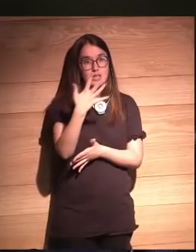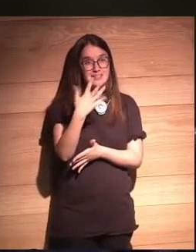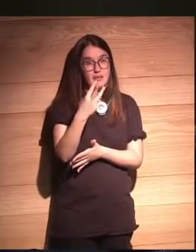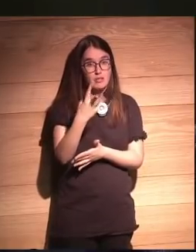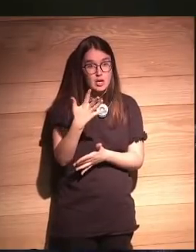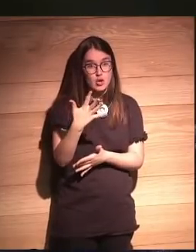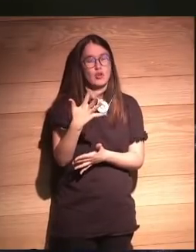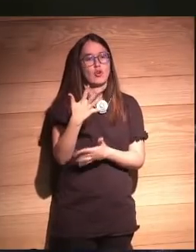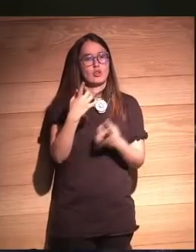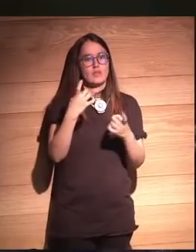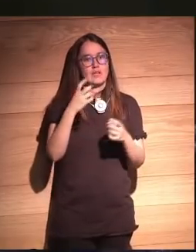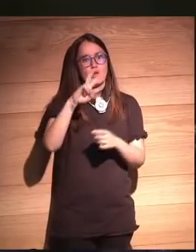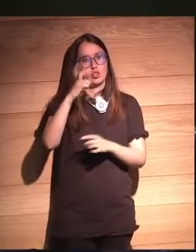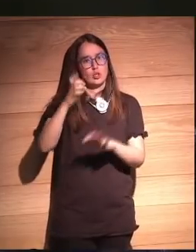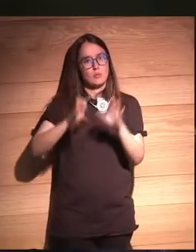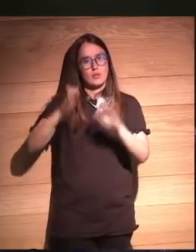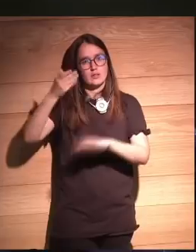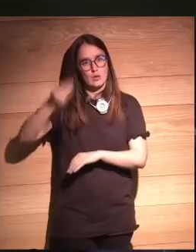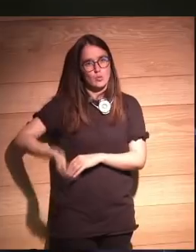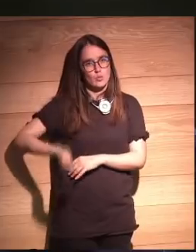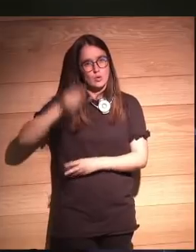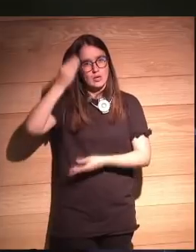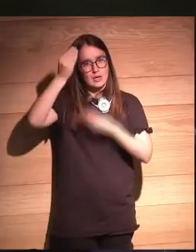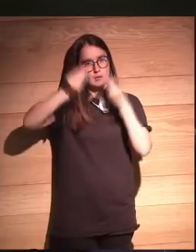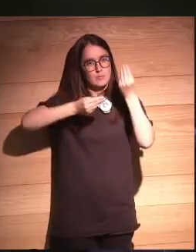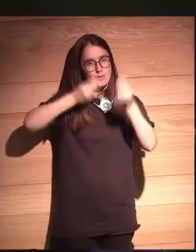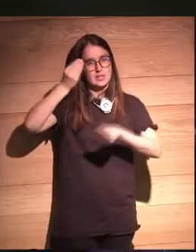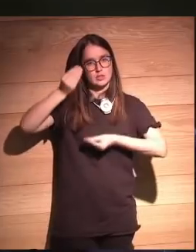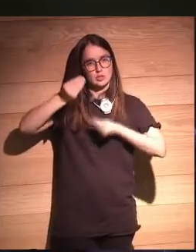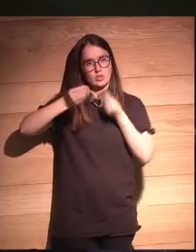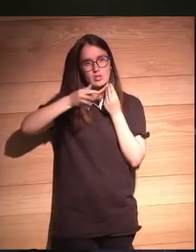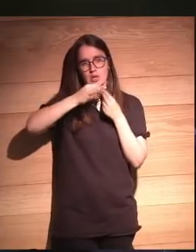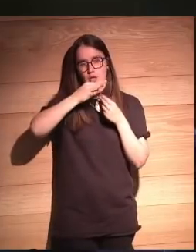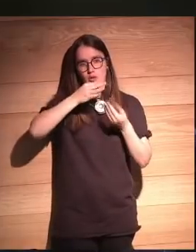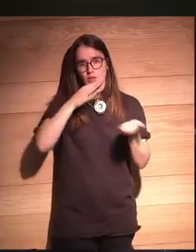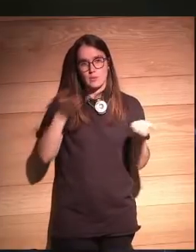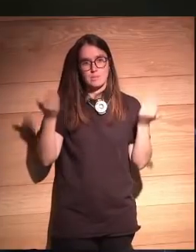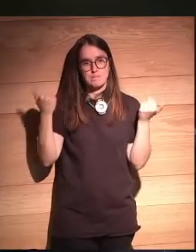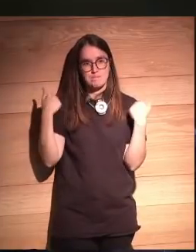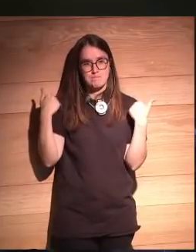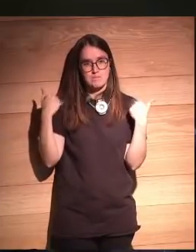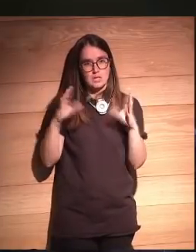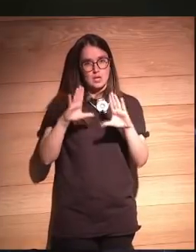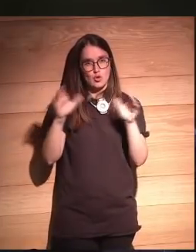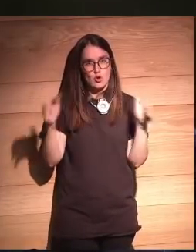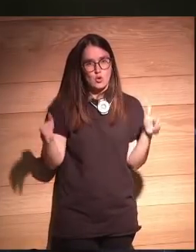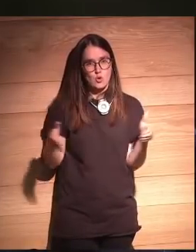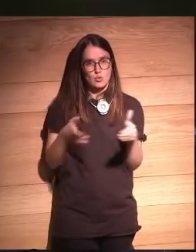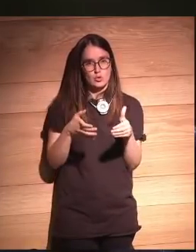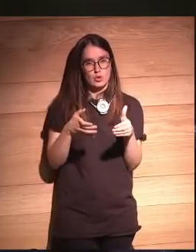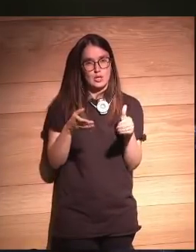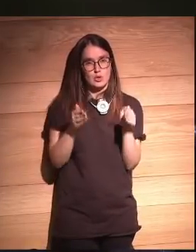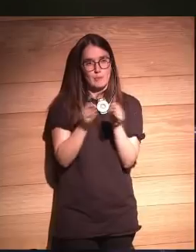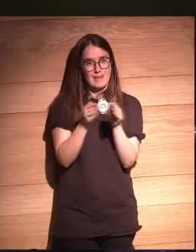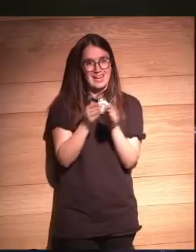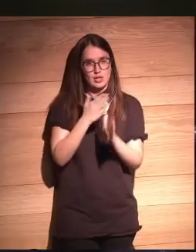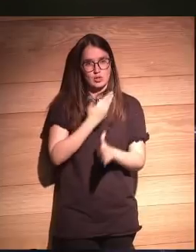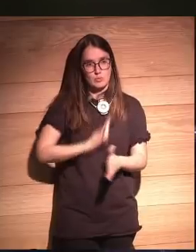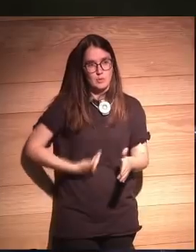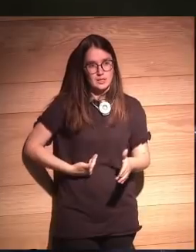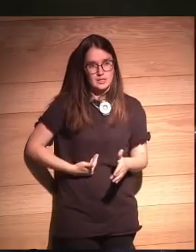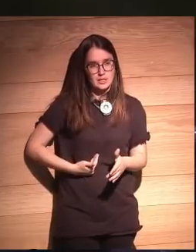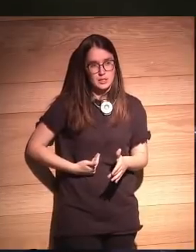te queda otro porcentaje muy importante que creo que sigue estando en manos del conjunto de los pequeños